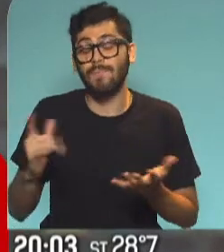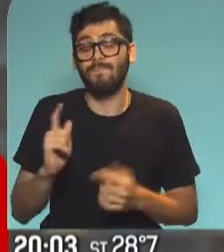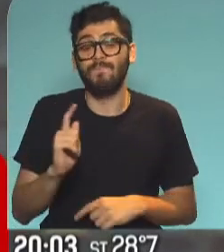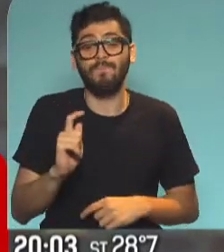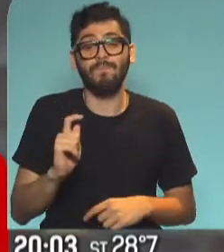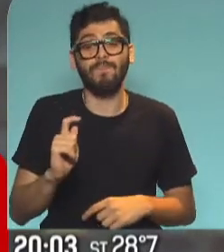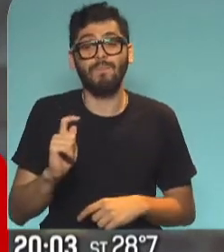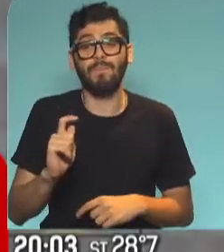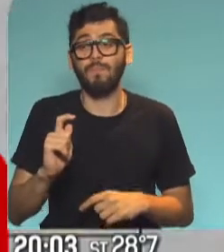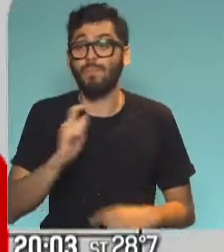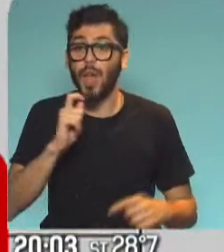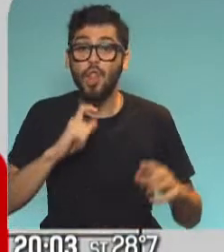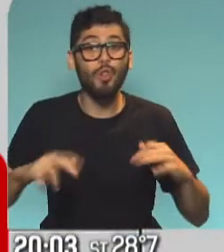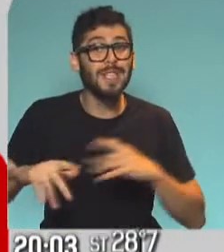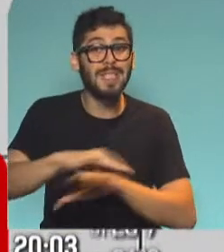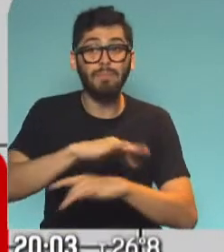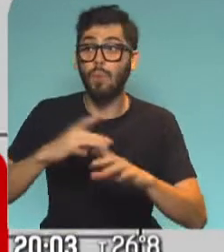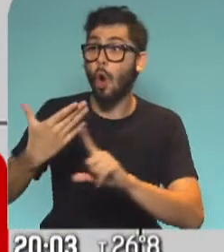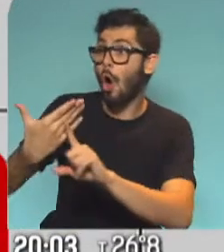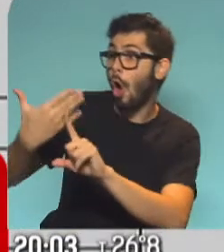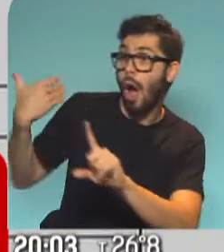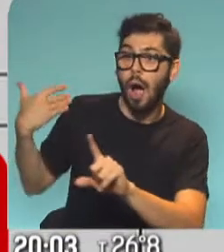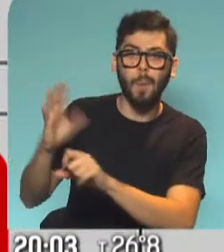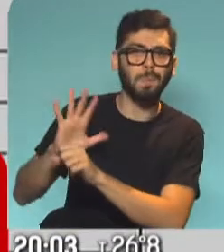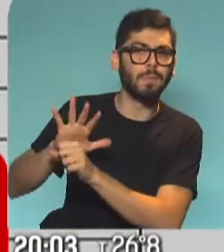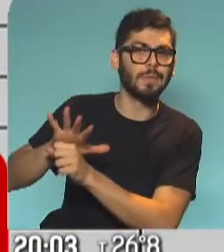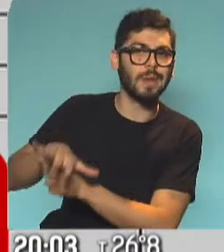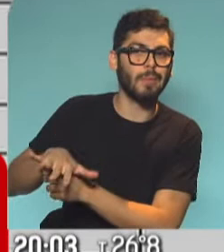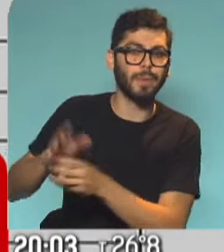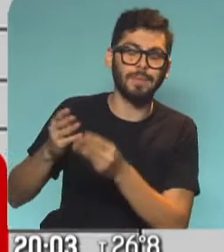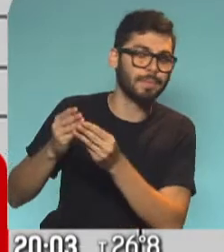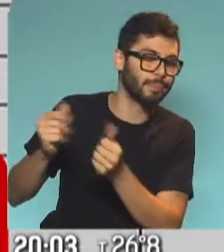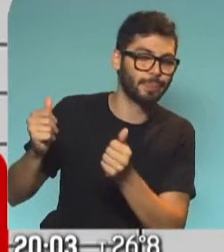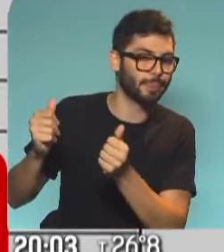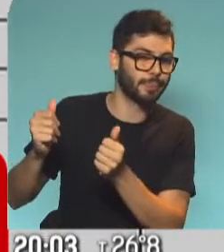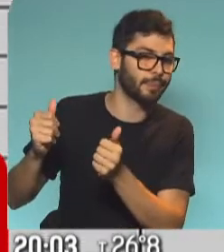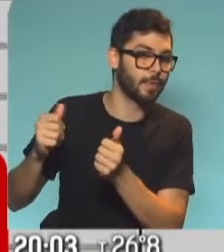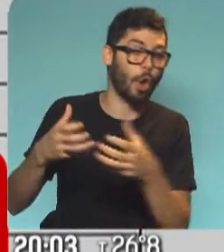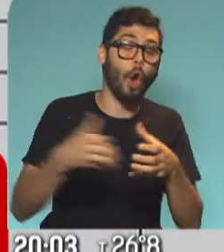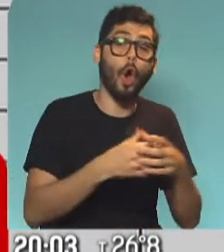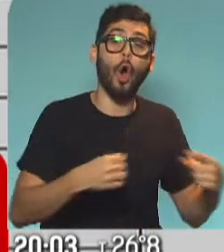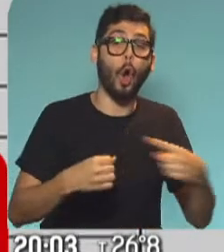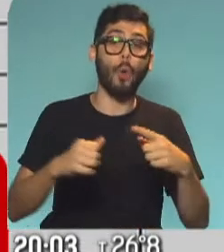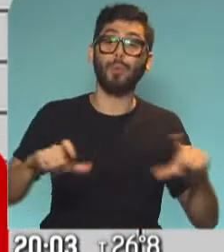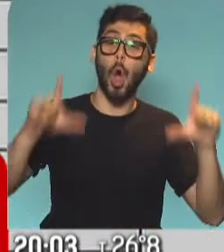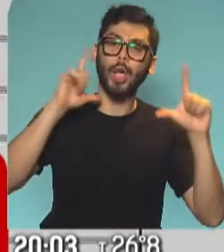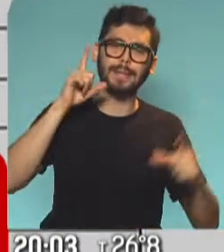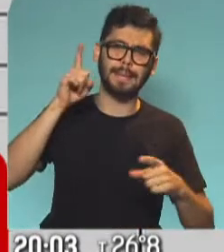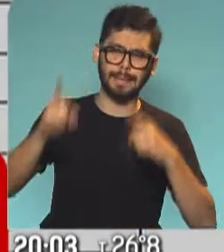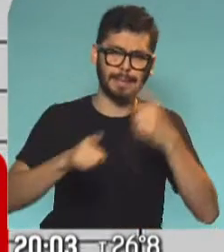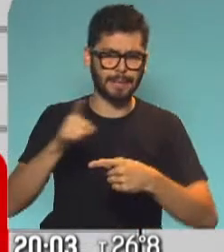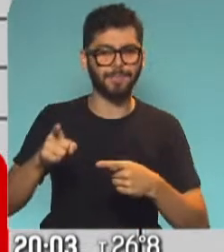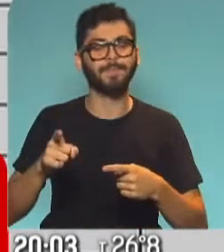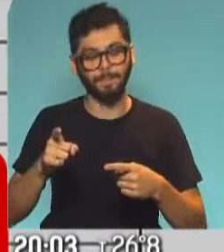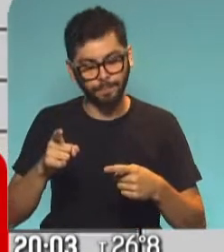algunos dardos mediáticos tapan todo lo anterior, y han sido días otra vez para la oposición. Sí, es paradójico porque